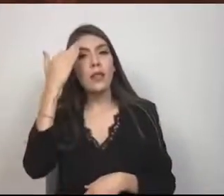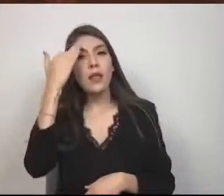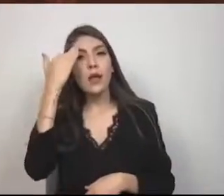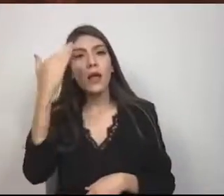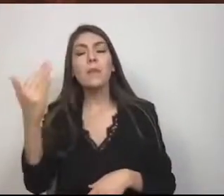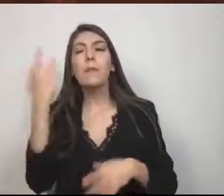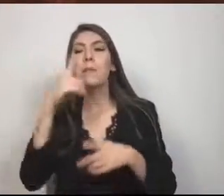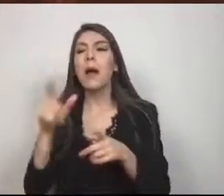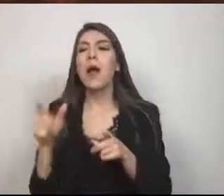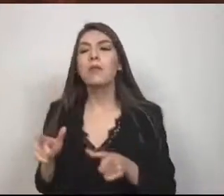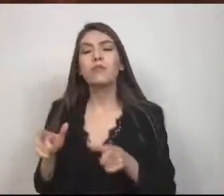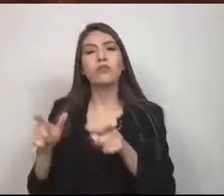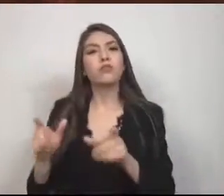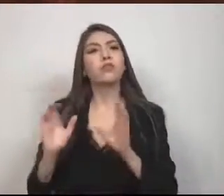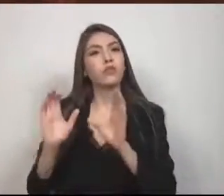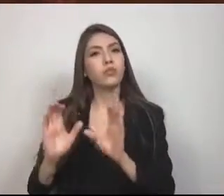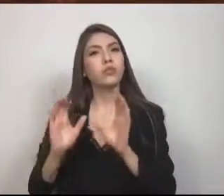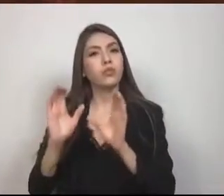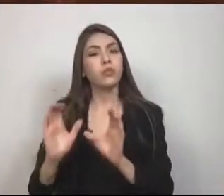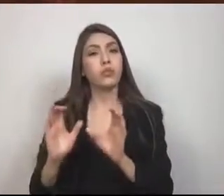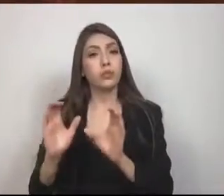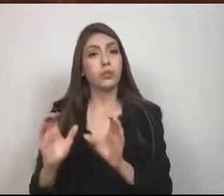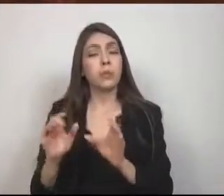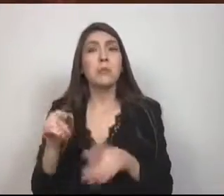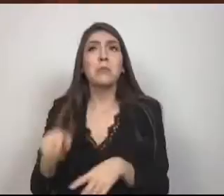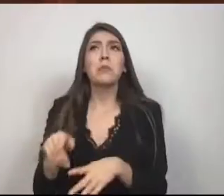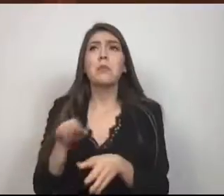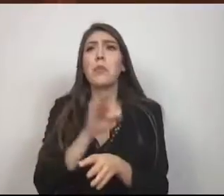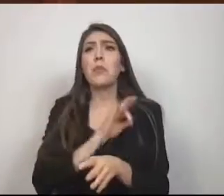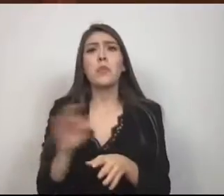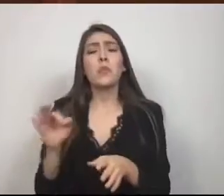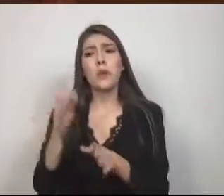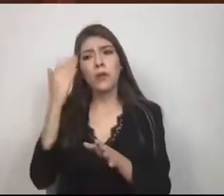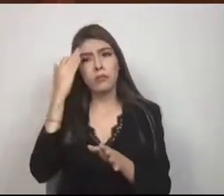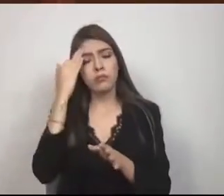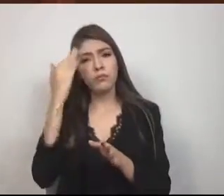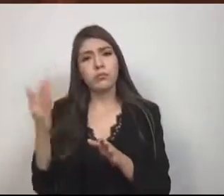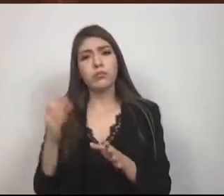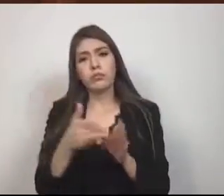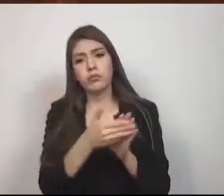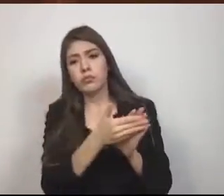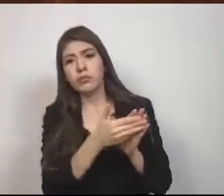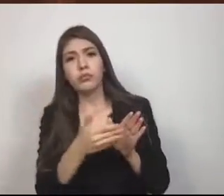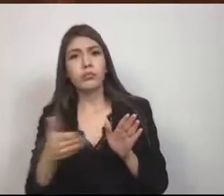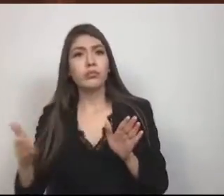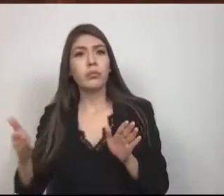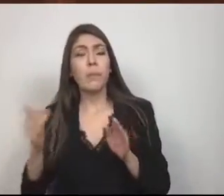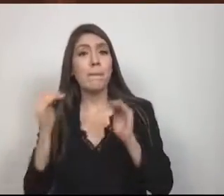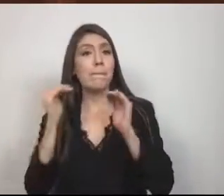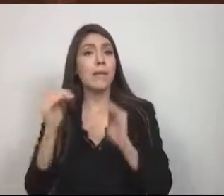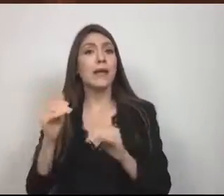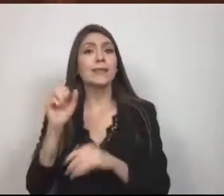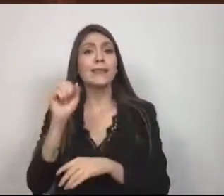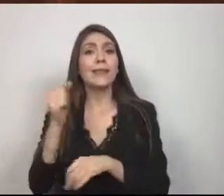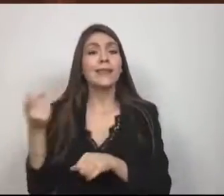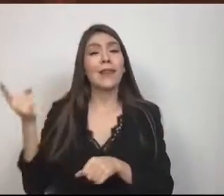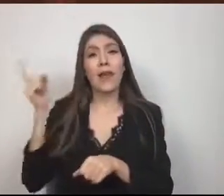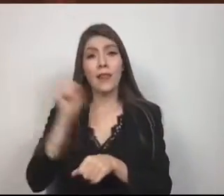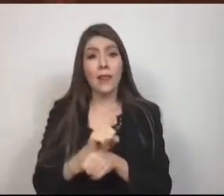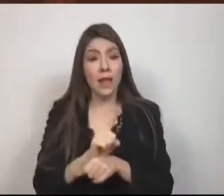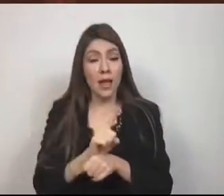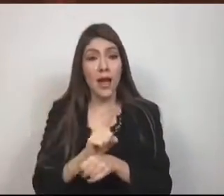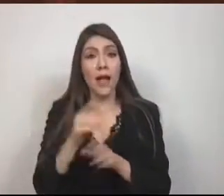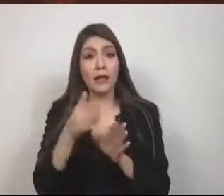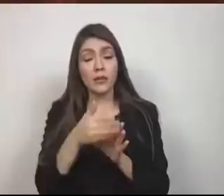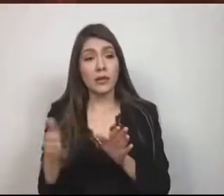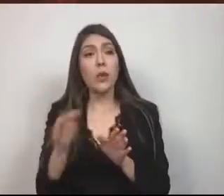Ahora, estas tendrán una duración de hasta 60 días, prorrogables por 30 días más o por el